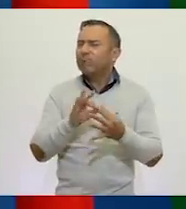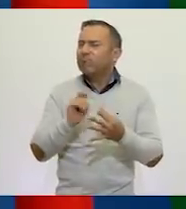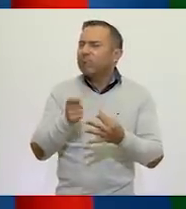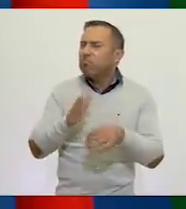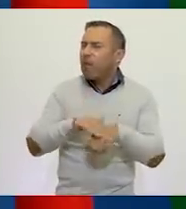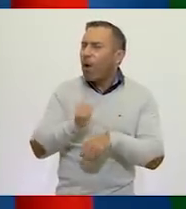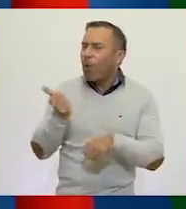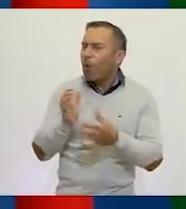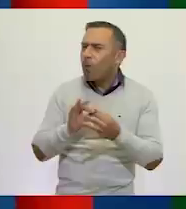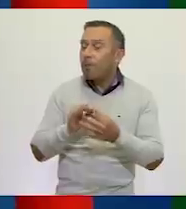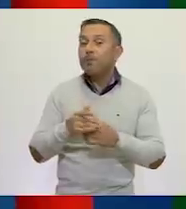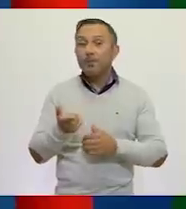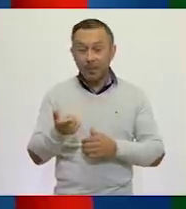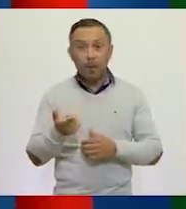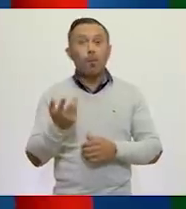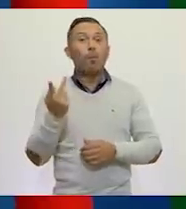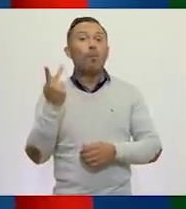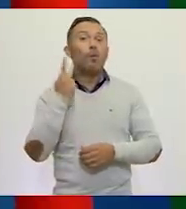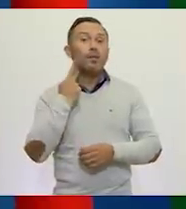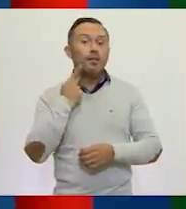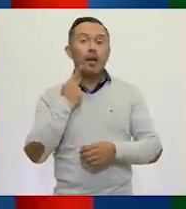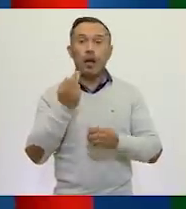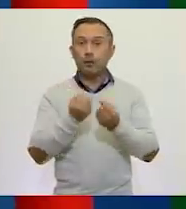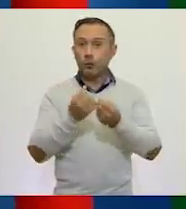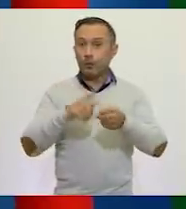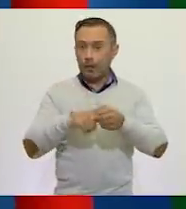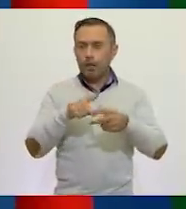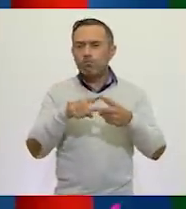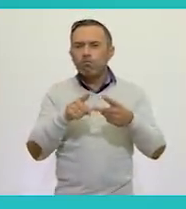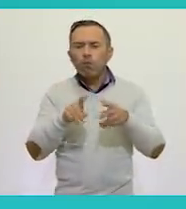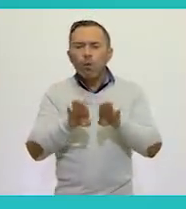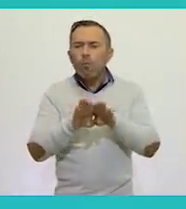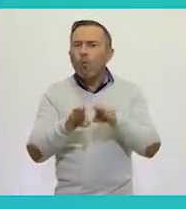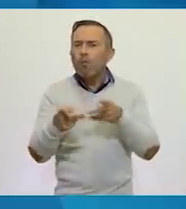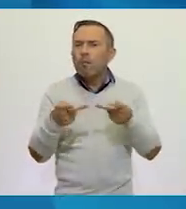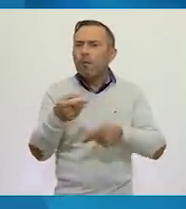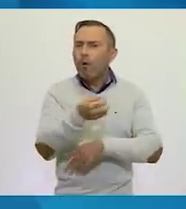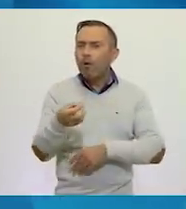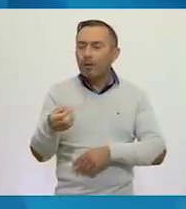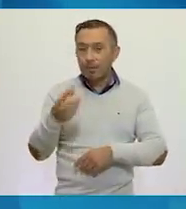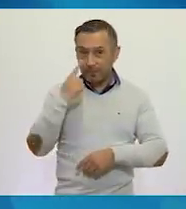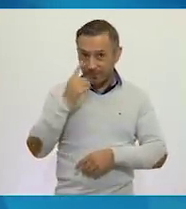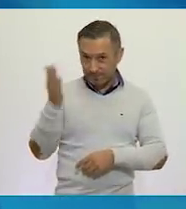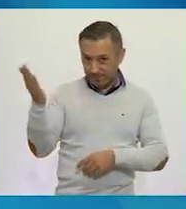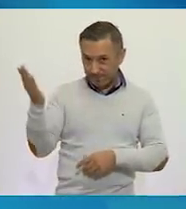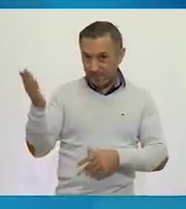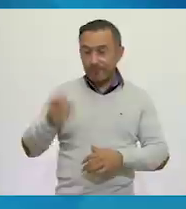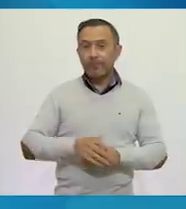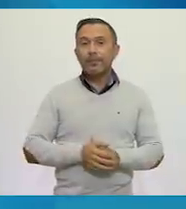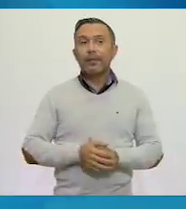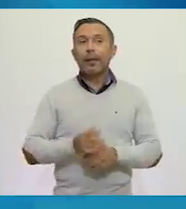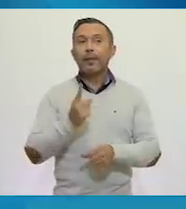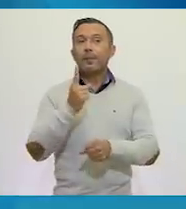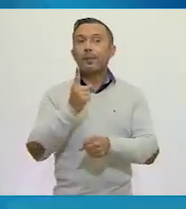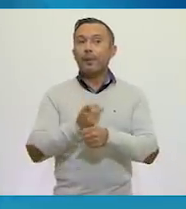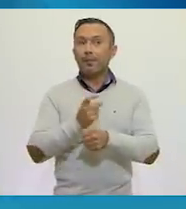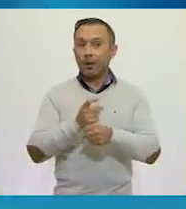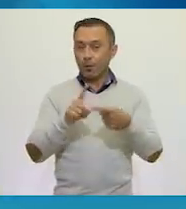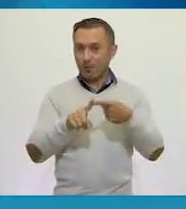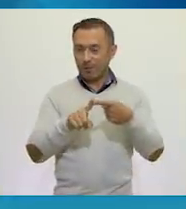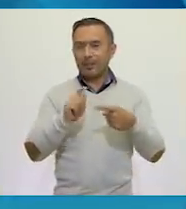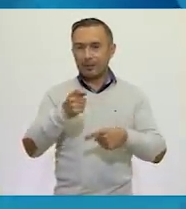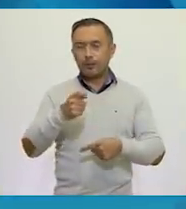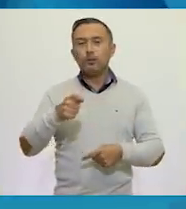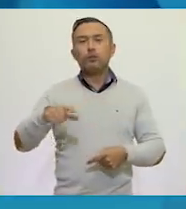organización política y social, se organizaron de la siguiente forma. En primer lugar, tenemos a los gobernantes